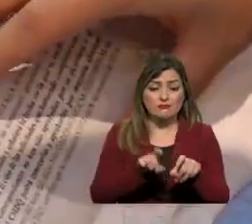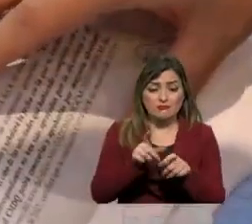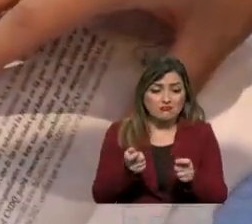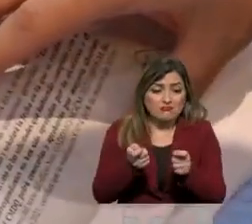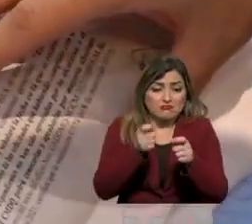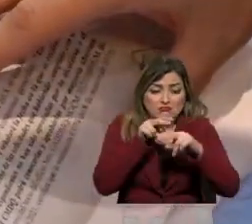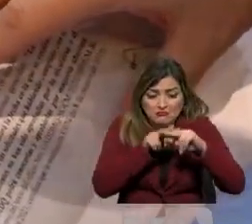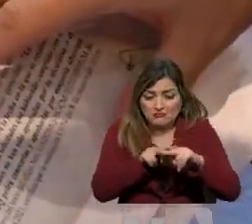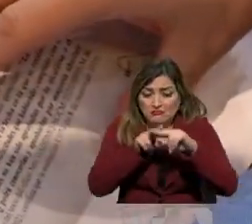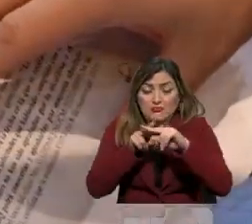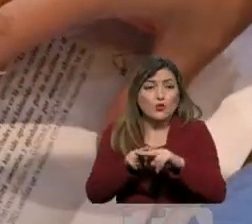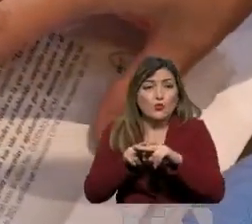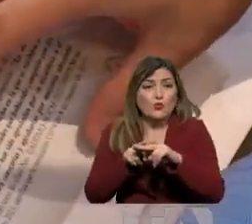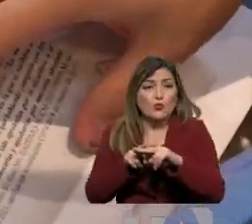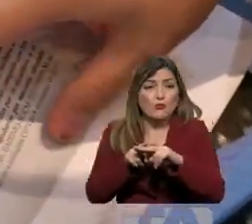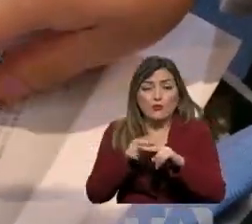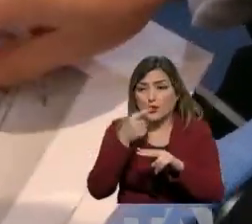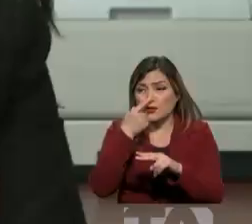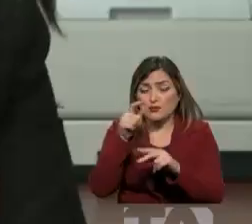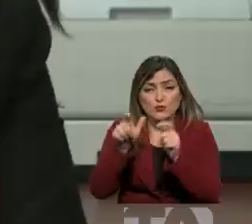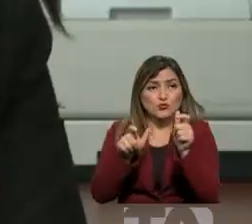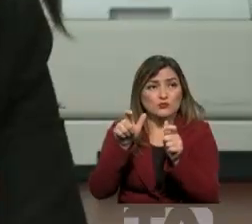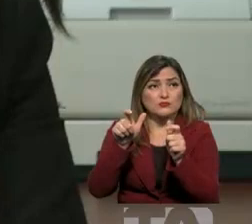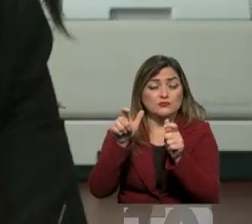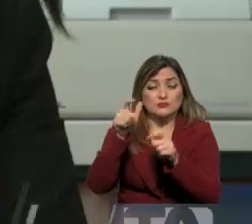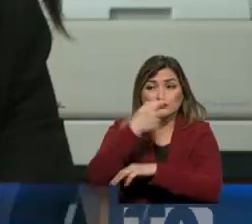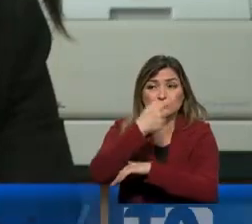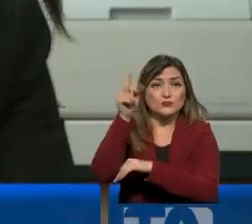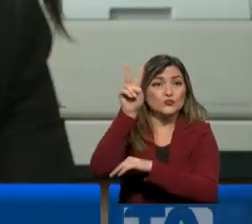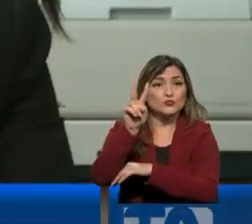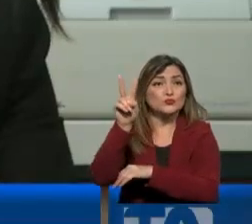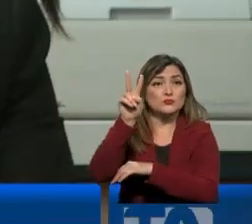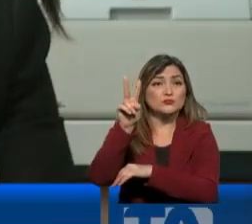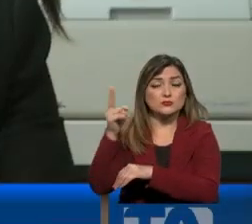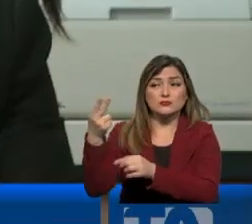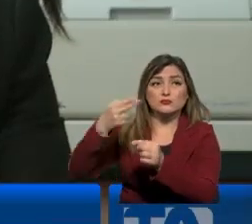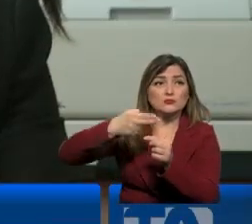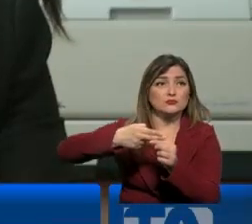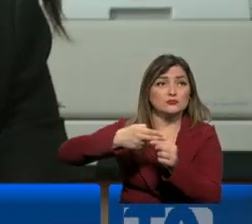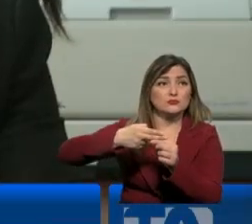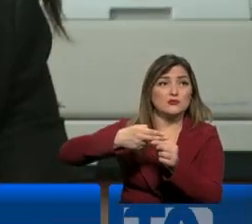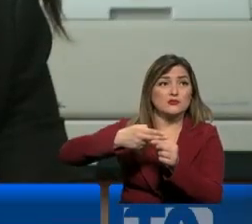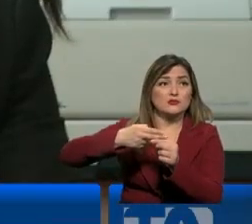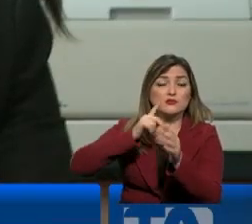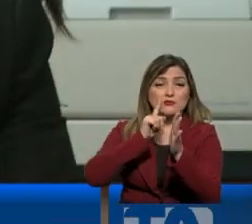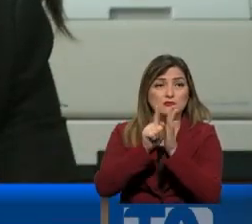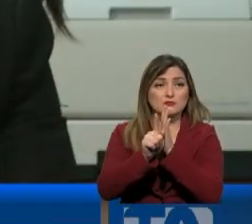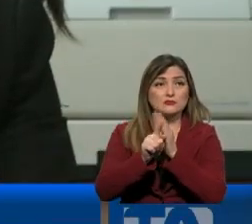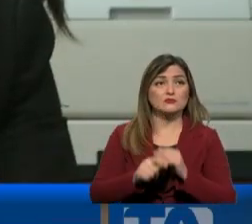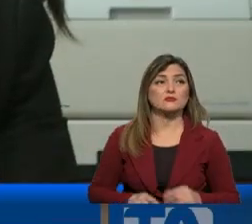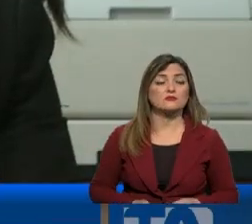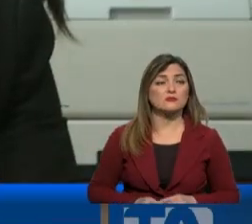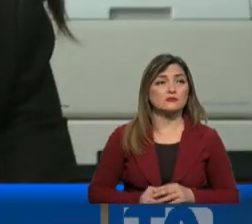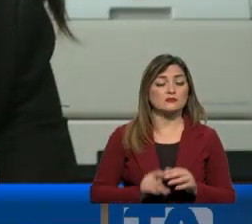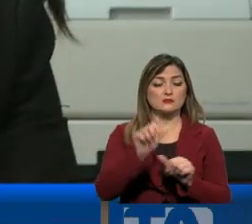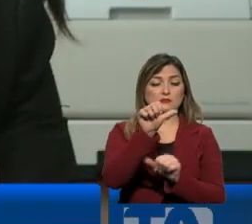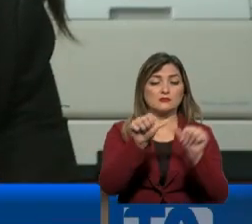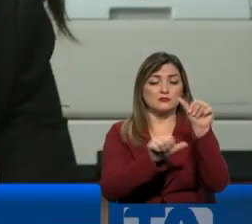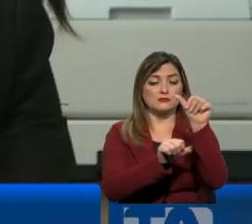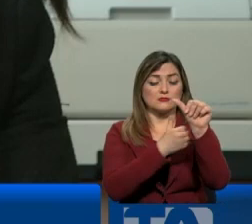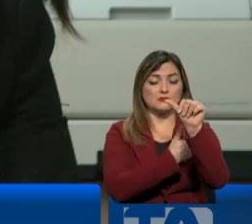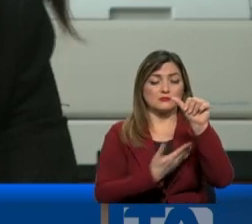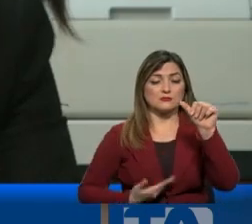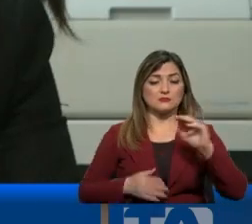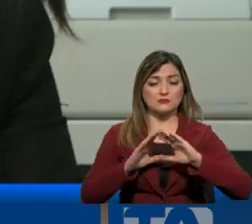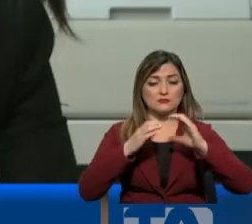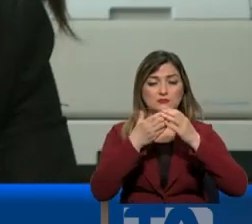fue revisado por las partes interesadas. El día viernes estuvo aquí la parte denunciante, la asesora del presidente de la